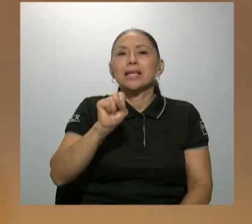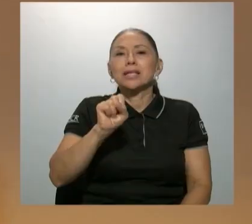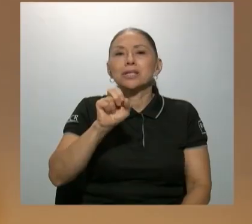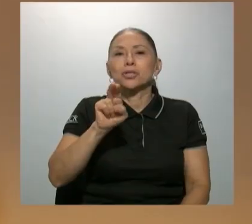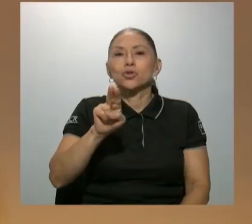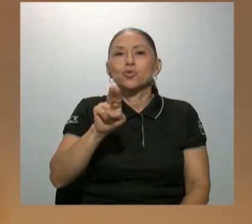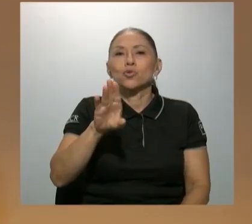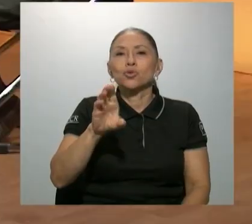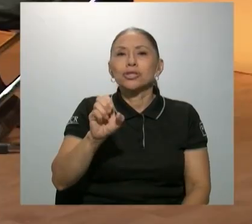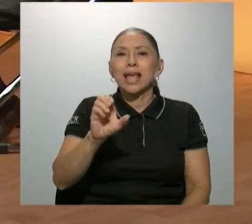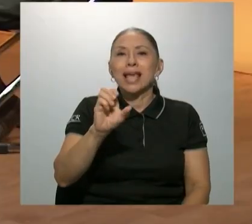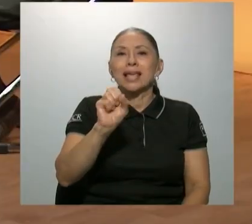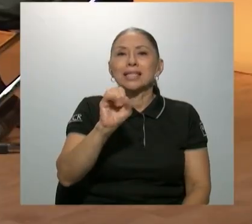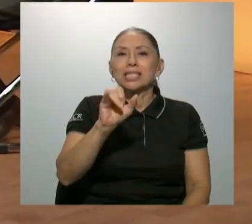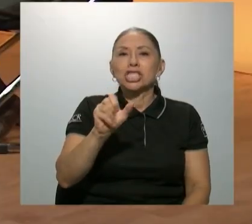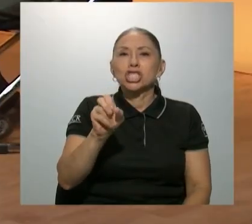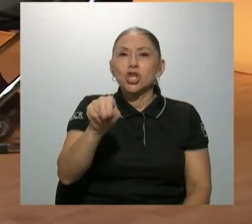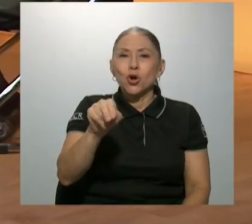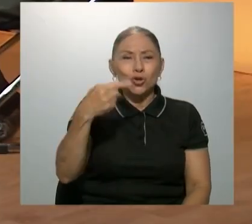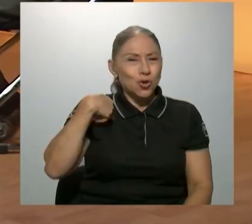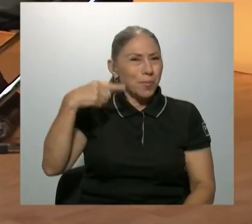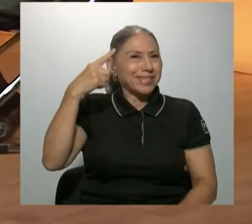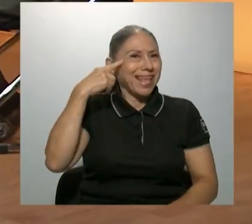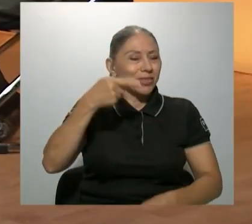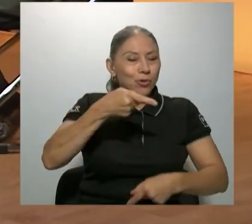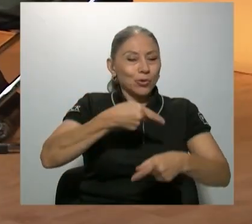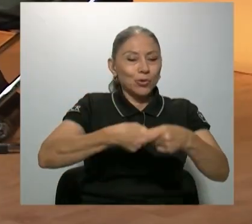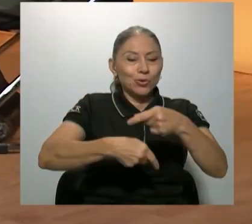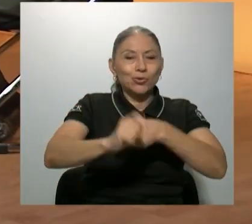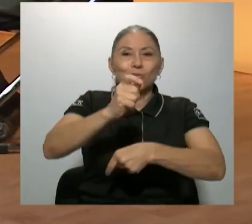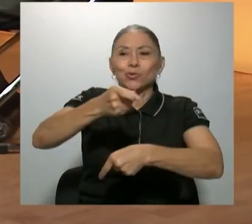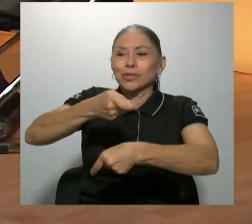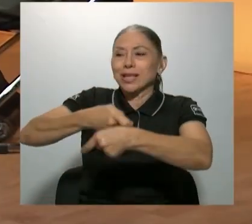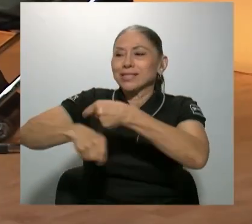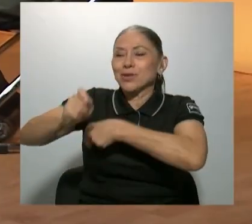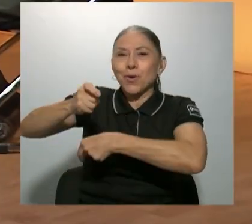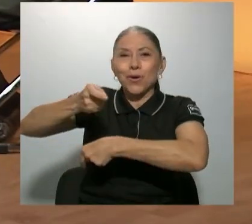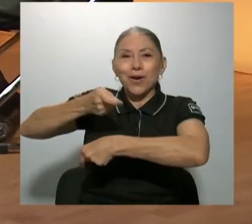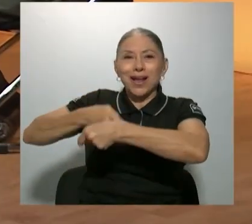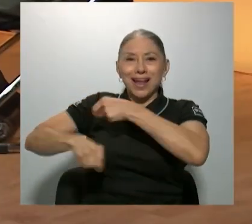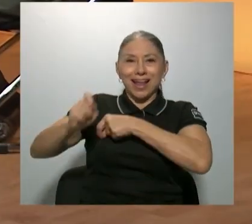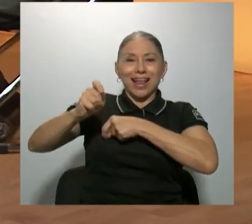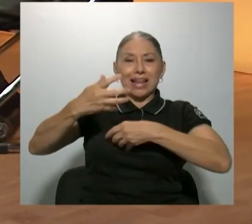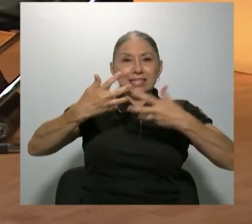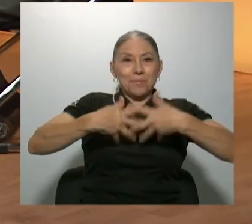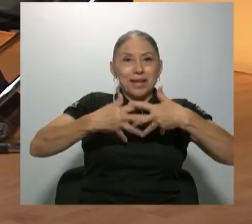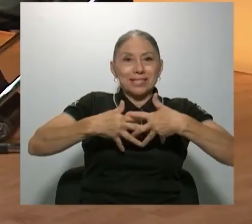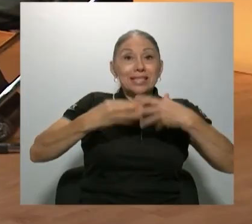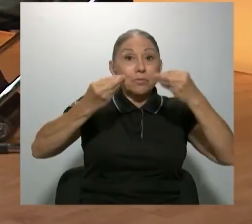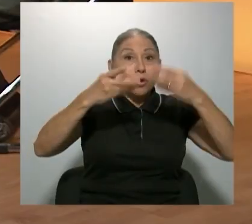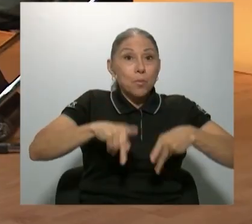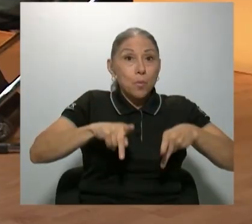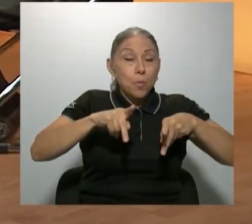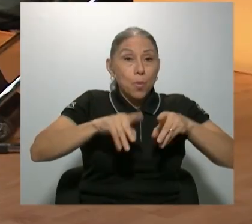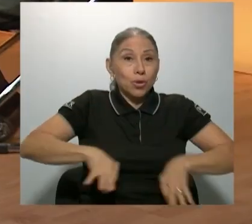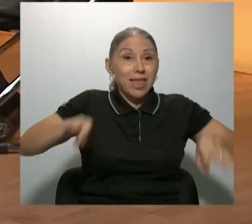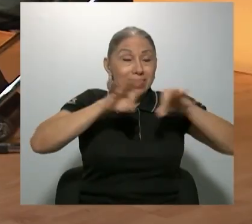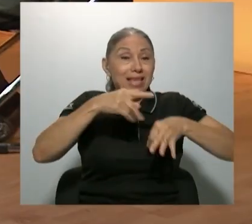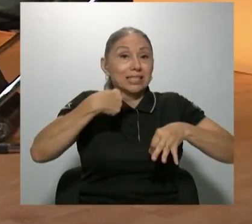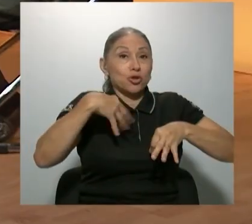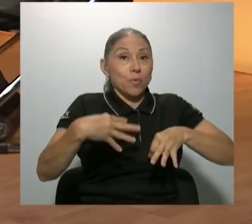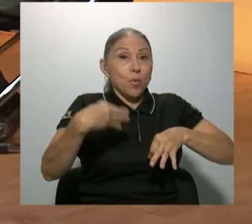la sucesión en las empresas, que es muy importante que alguien venga a tomar el mando y tal.